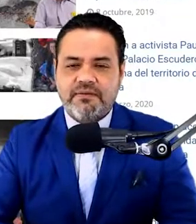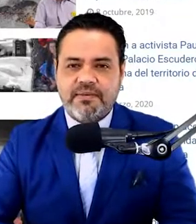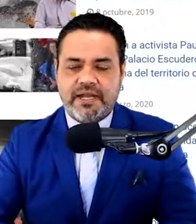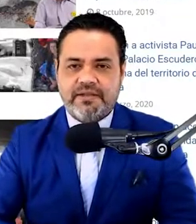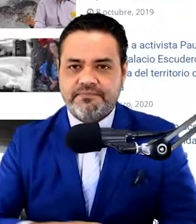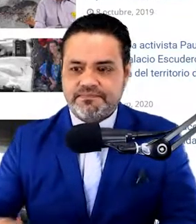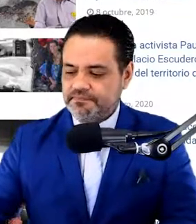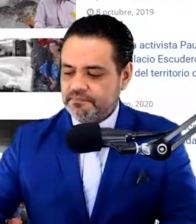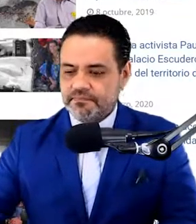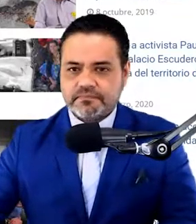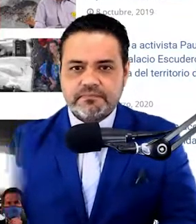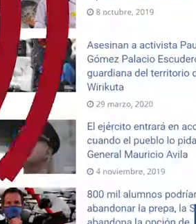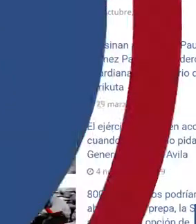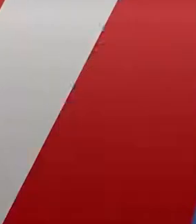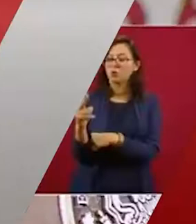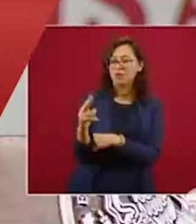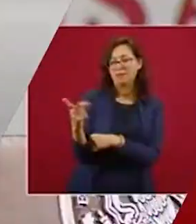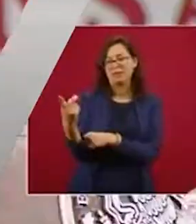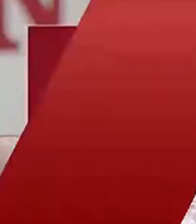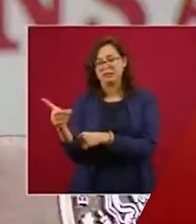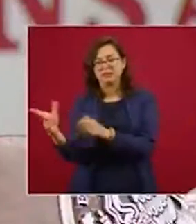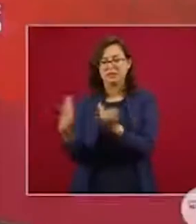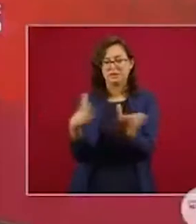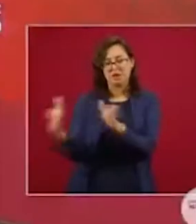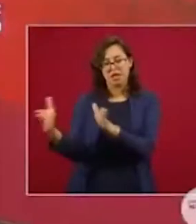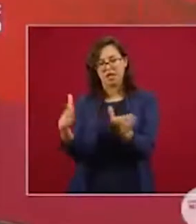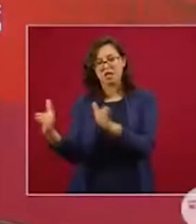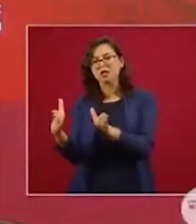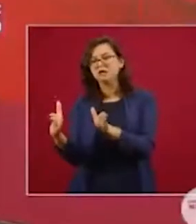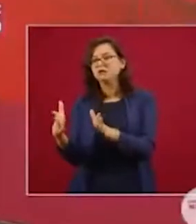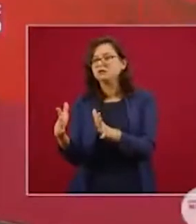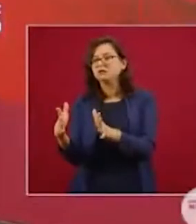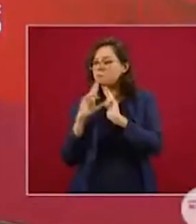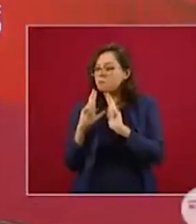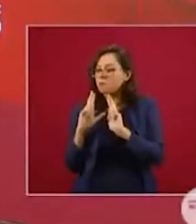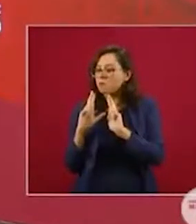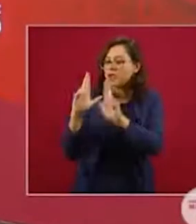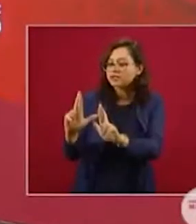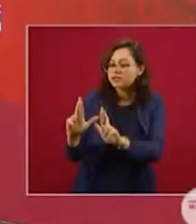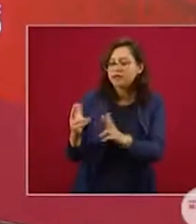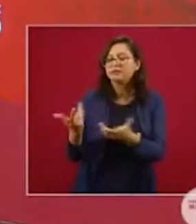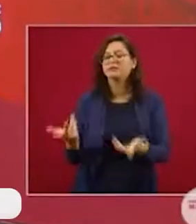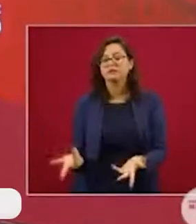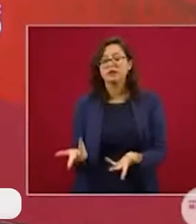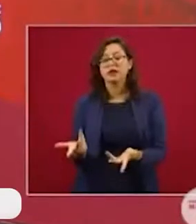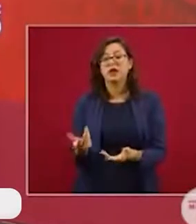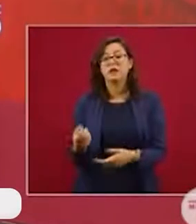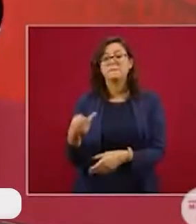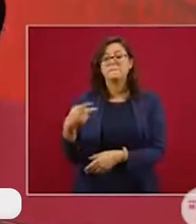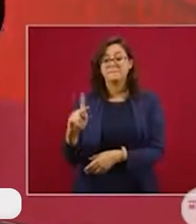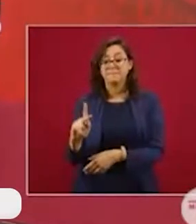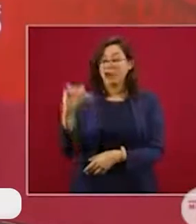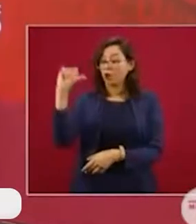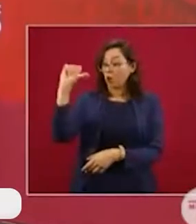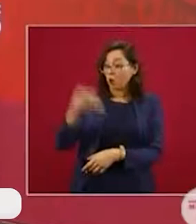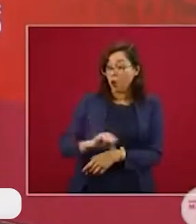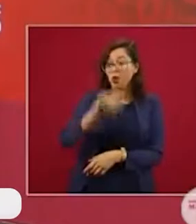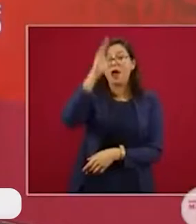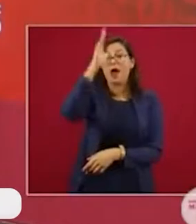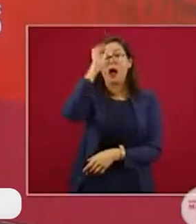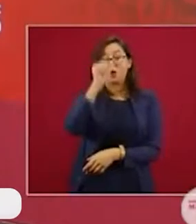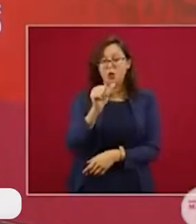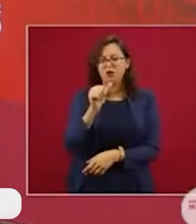explicó silvia varela el acuerdo que hoy nos compete básicamente considera